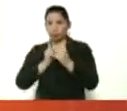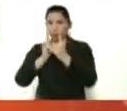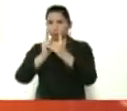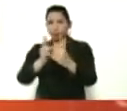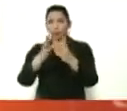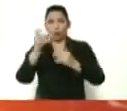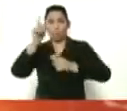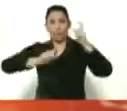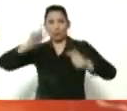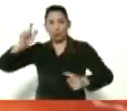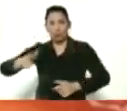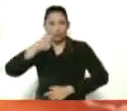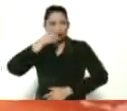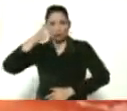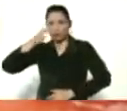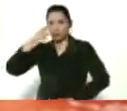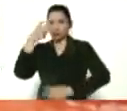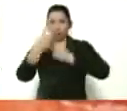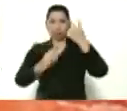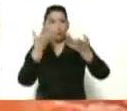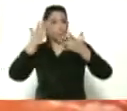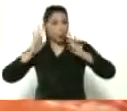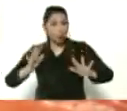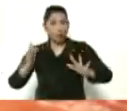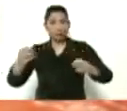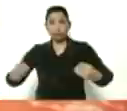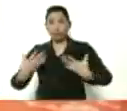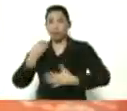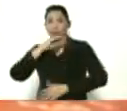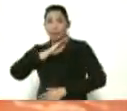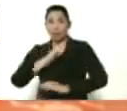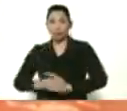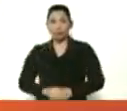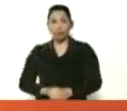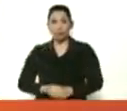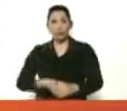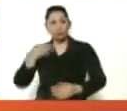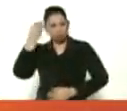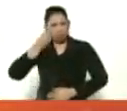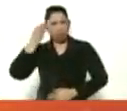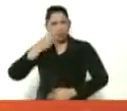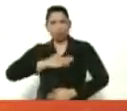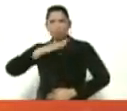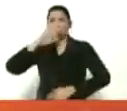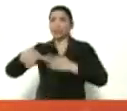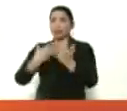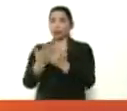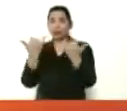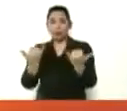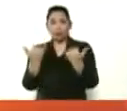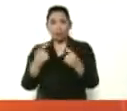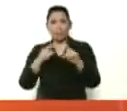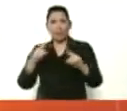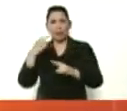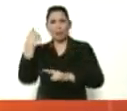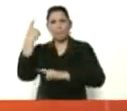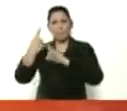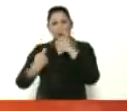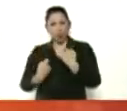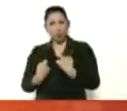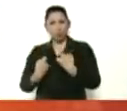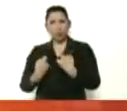todas las personas posible contagio, creo que son suficientes hasta ahora. Pero tu pregunta me